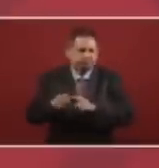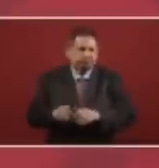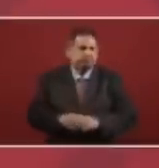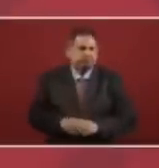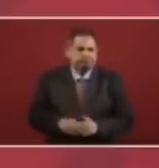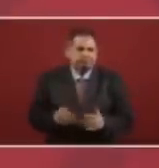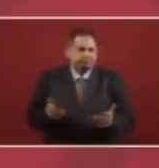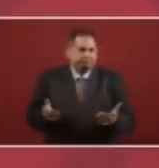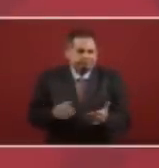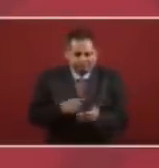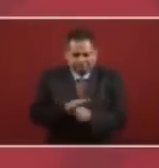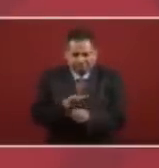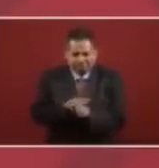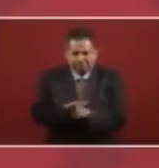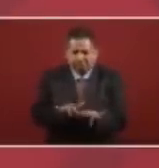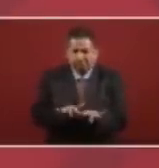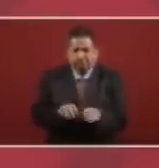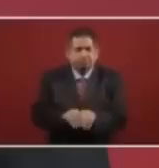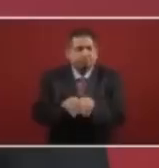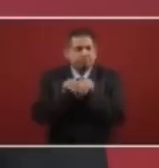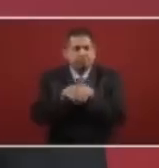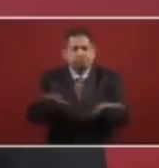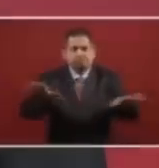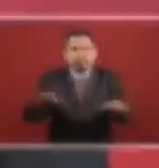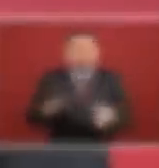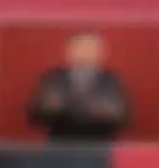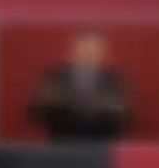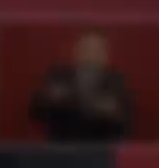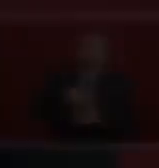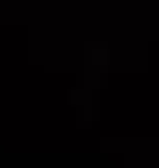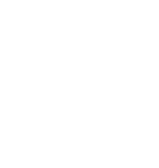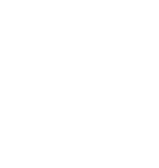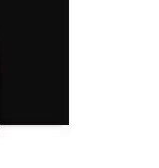Qué más le puedo pedir a la vida